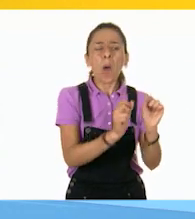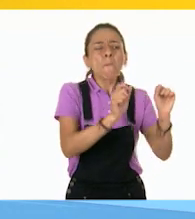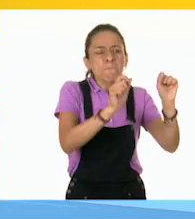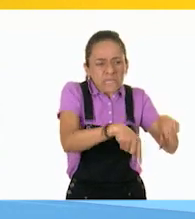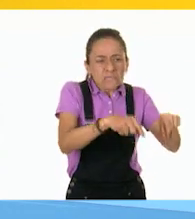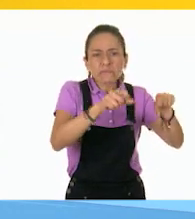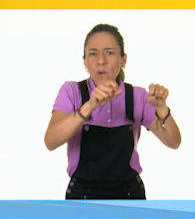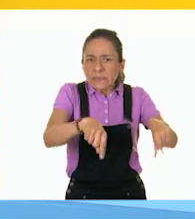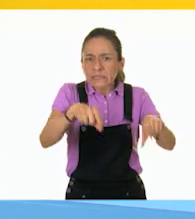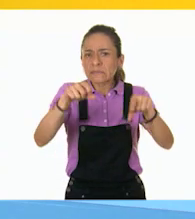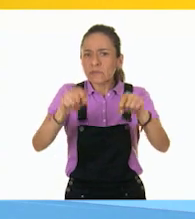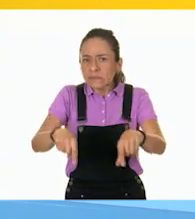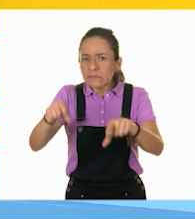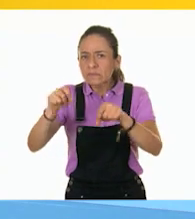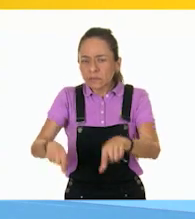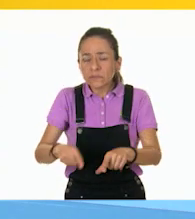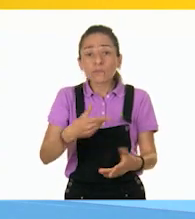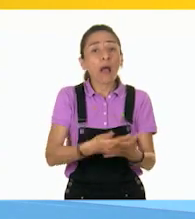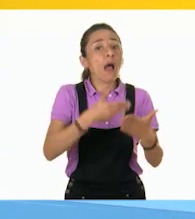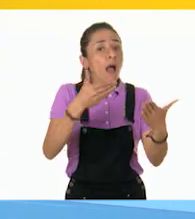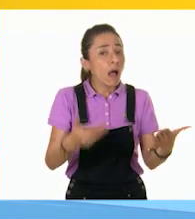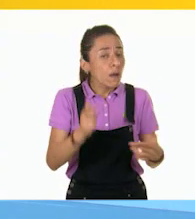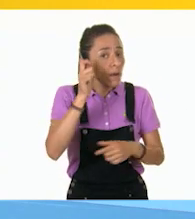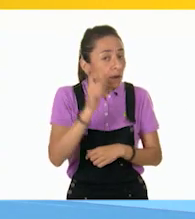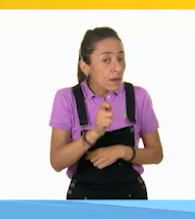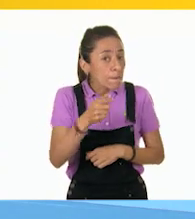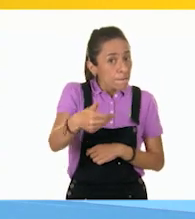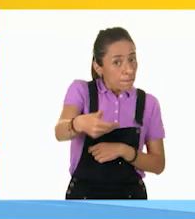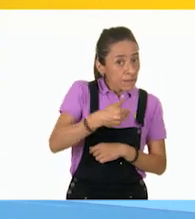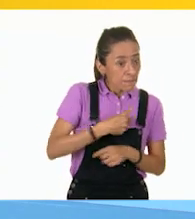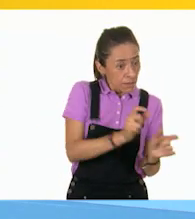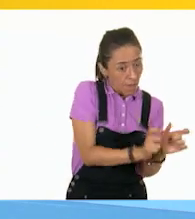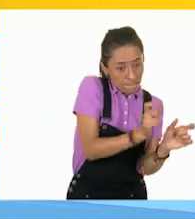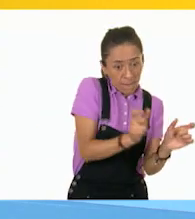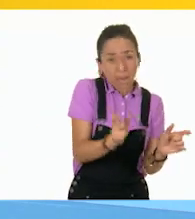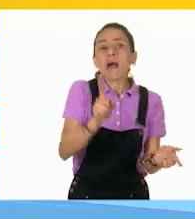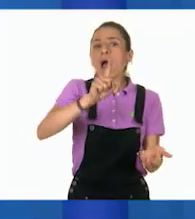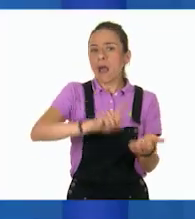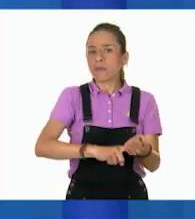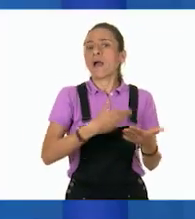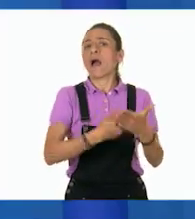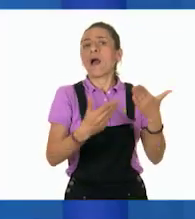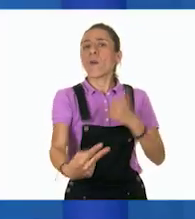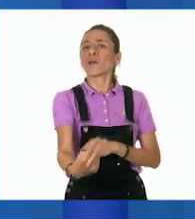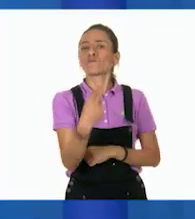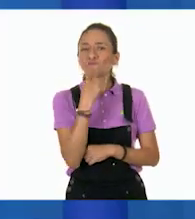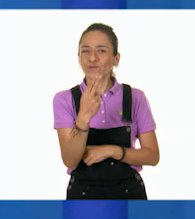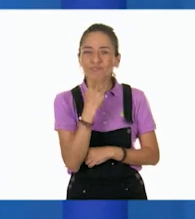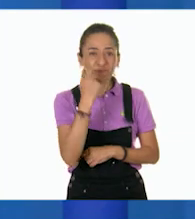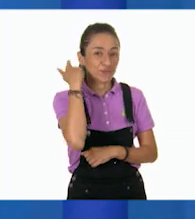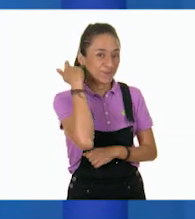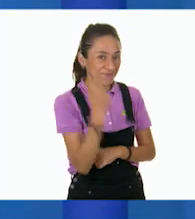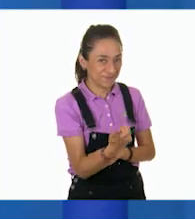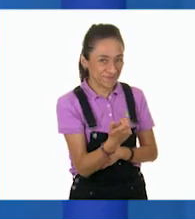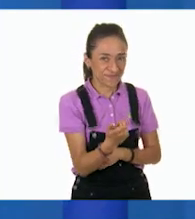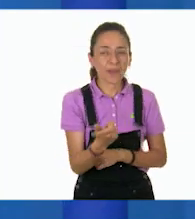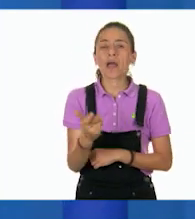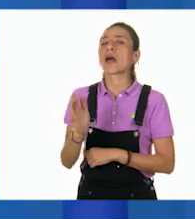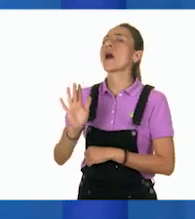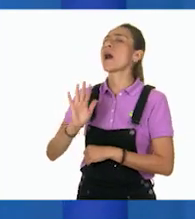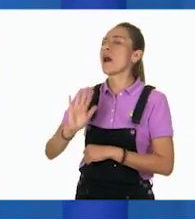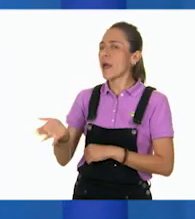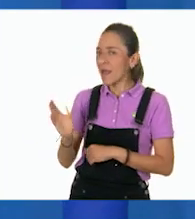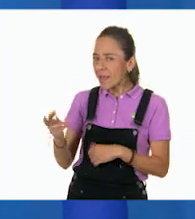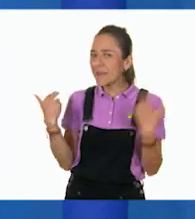la sucesión que nos piden generar, vamos a usar el dinero. Ah, maestra, ya sé.